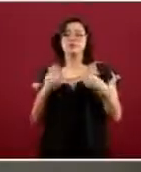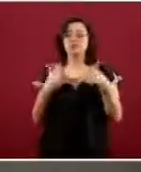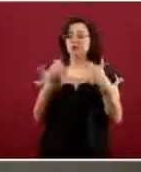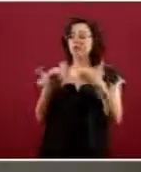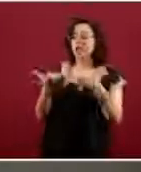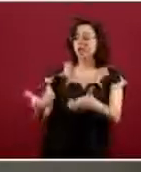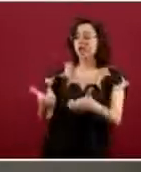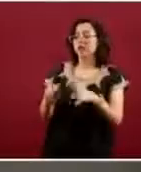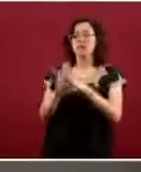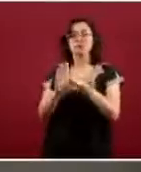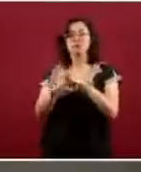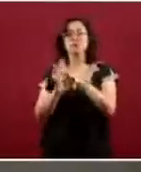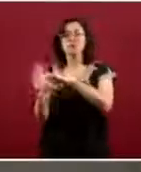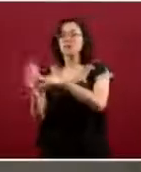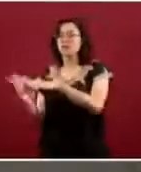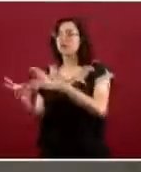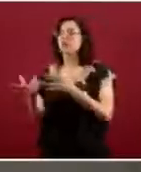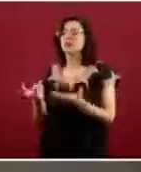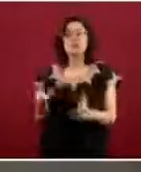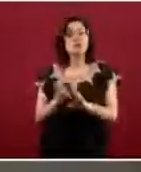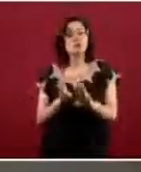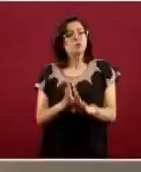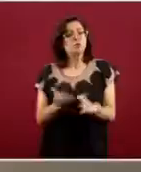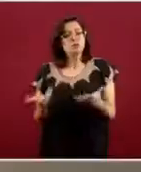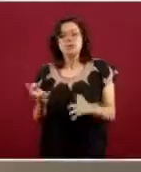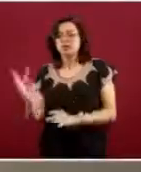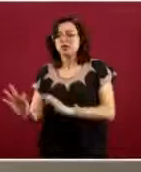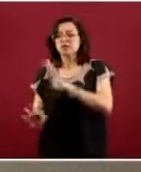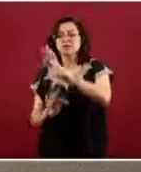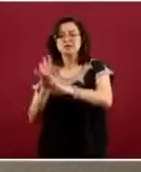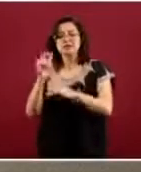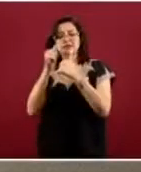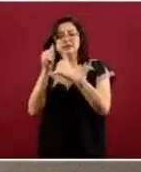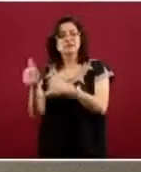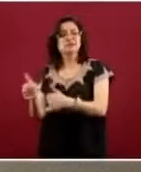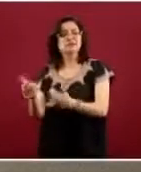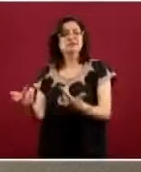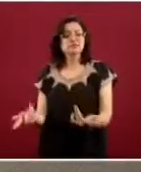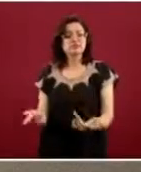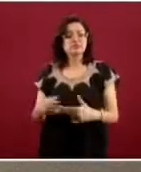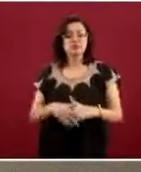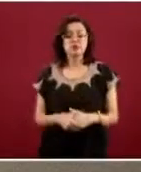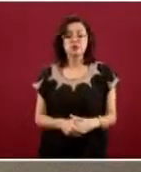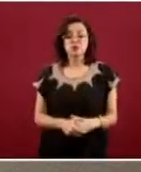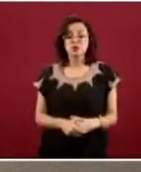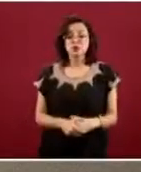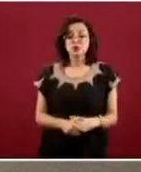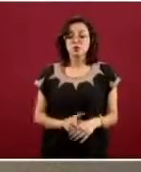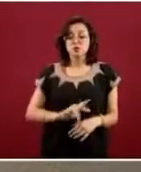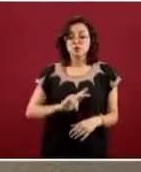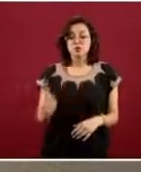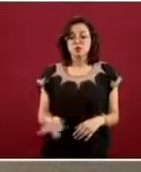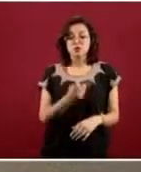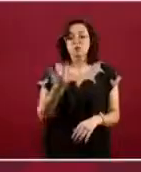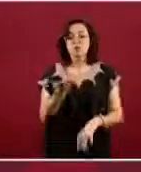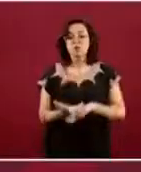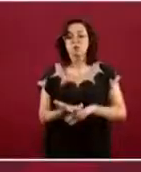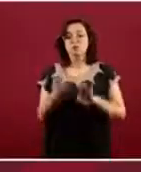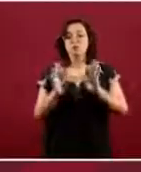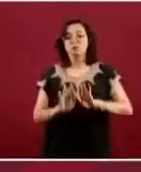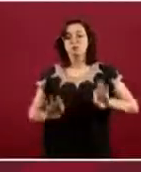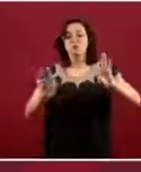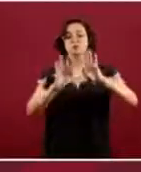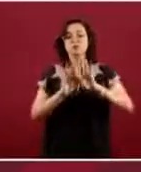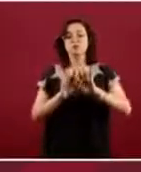calle, estancias migratorias, etcétera. Gracias. ¿Cómo no? Es una pregunta muy importante porque